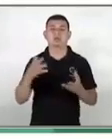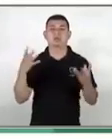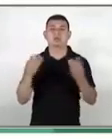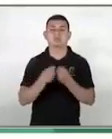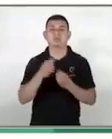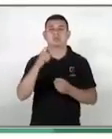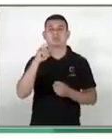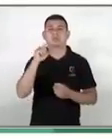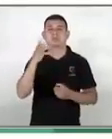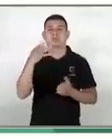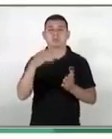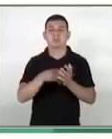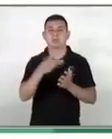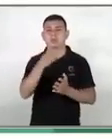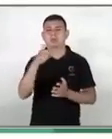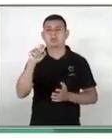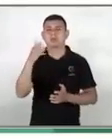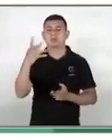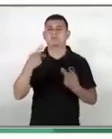24.324 defunciones,